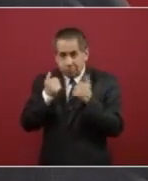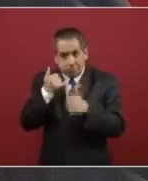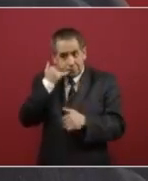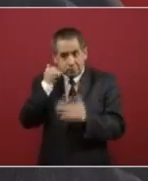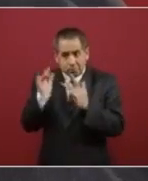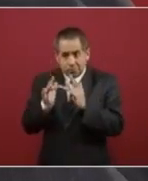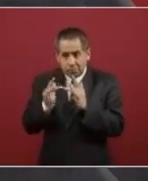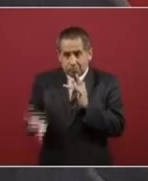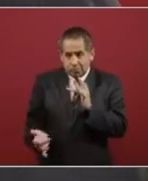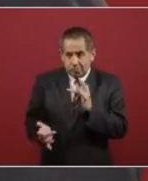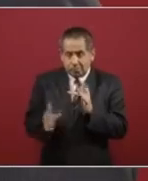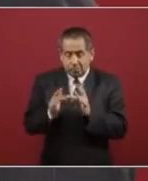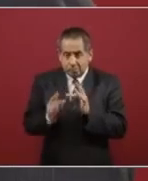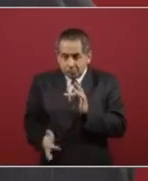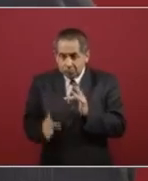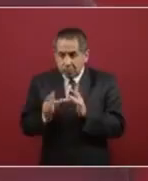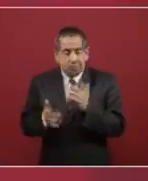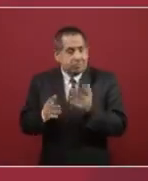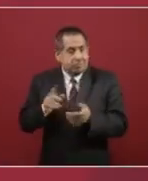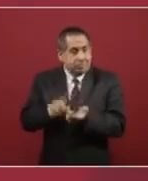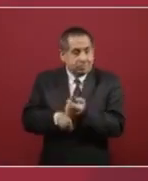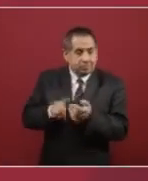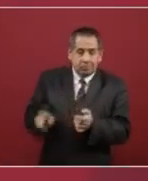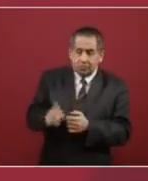en Guelatao,